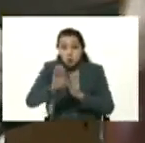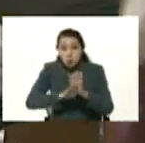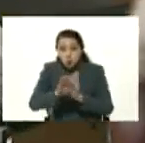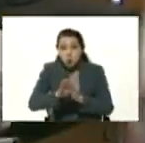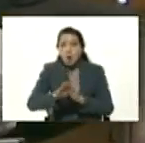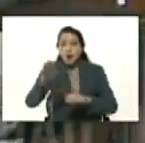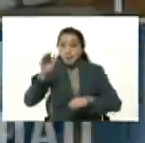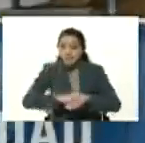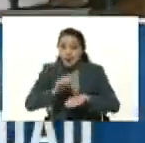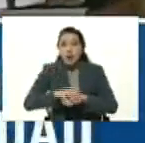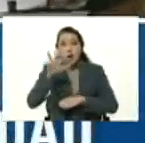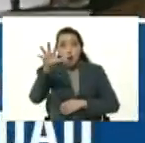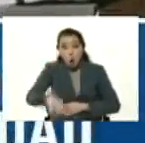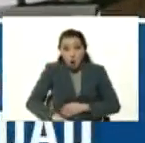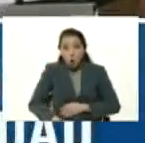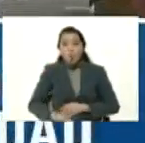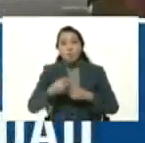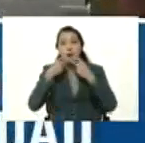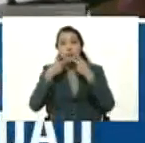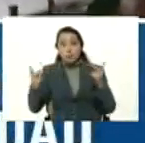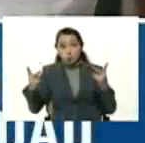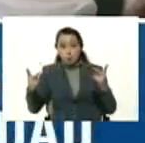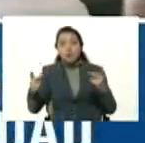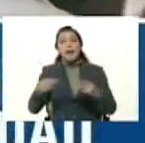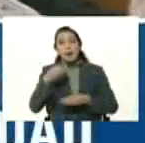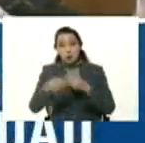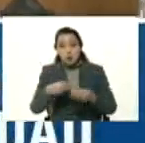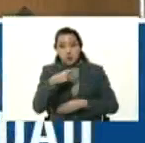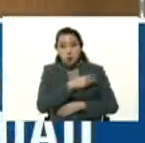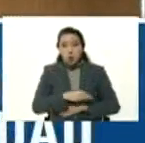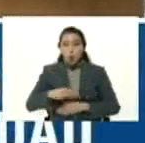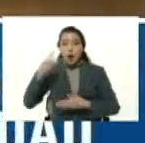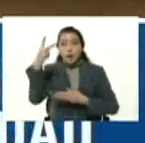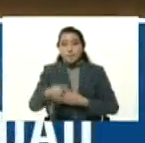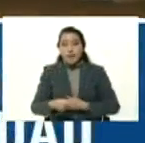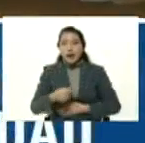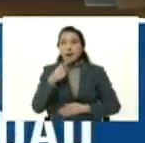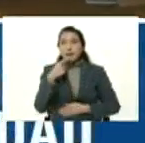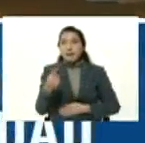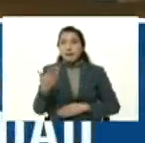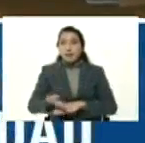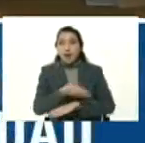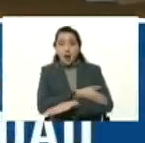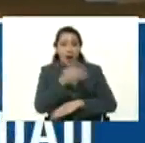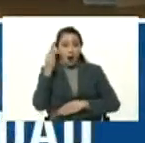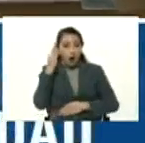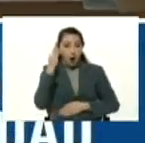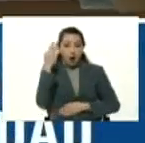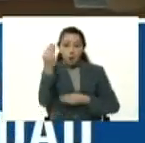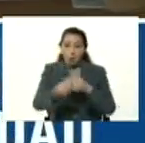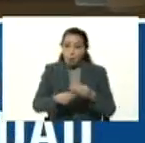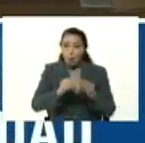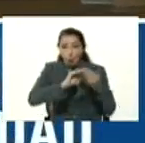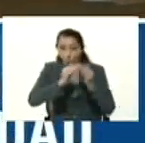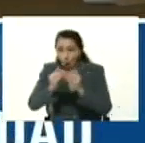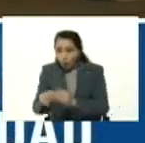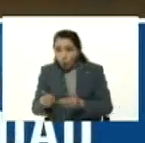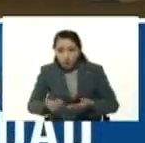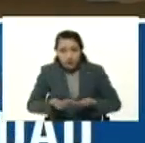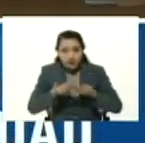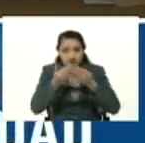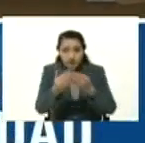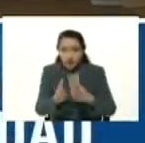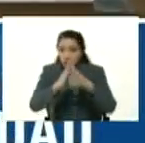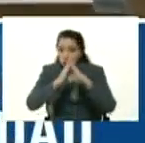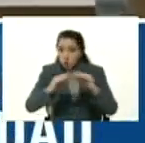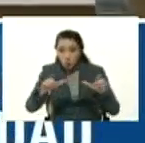la compra pública. Y eso es lo que hemos hecho con el Plan Z, que como dice Mariel, ha tenido gran impacto en las comunidades de todos los